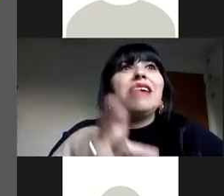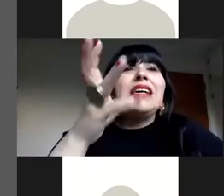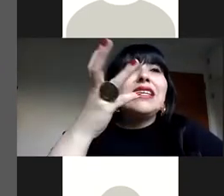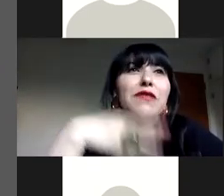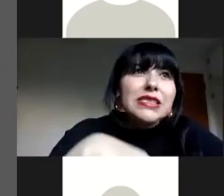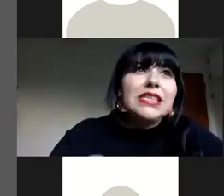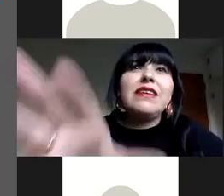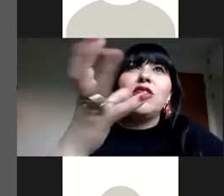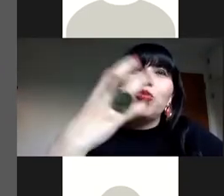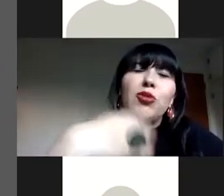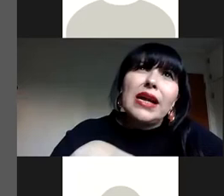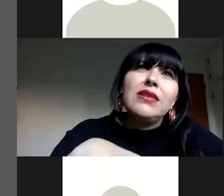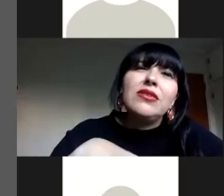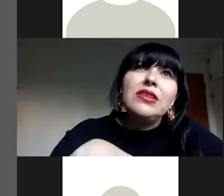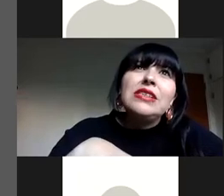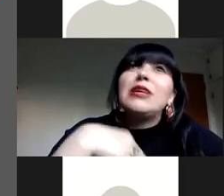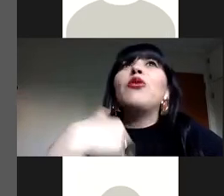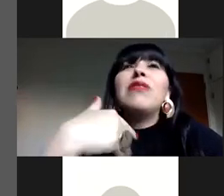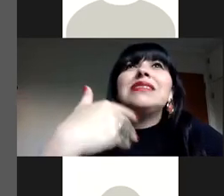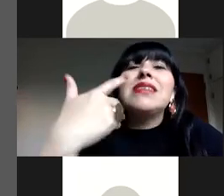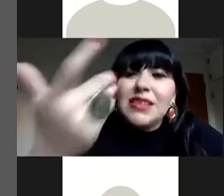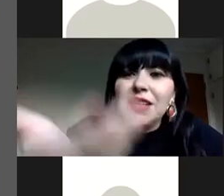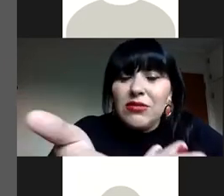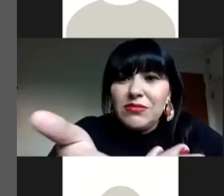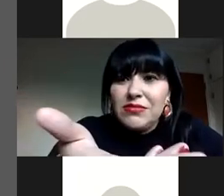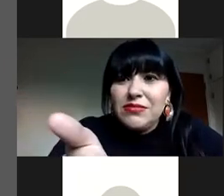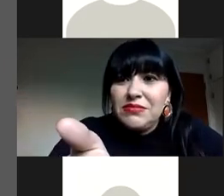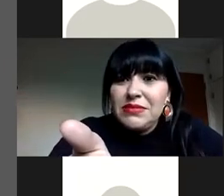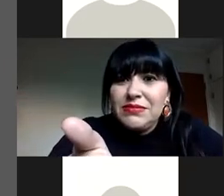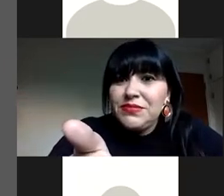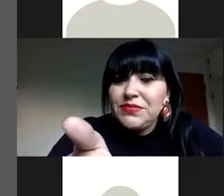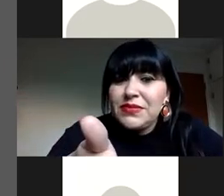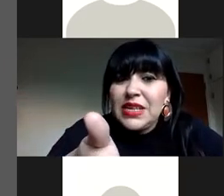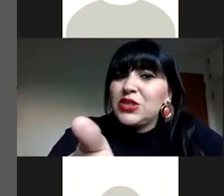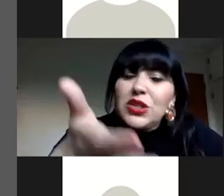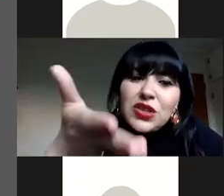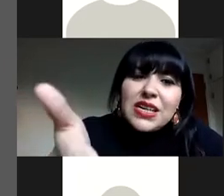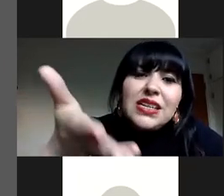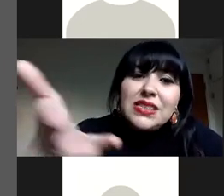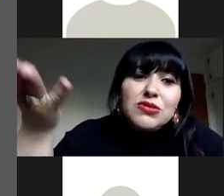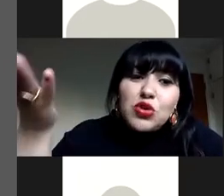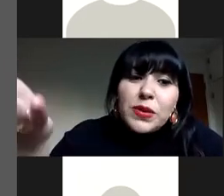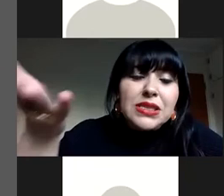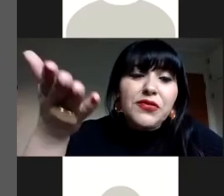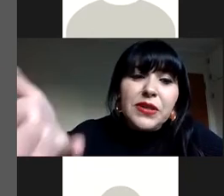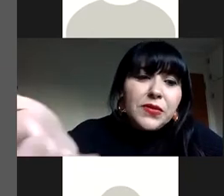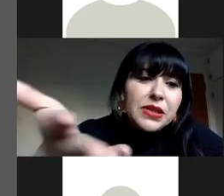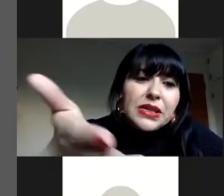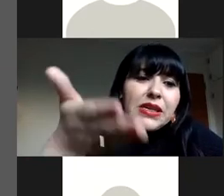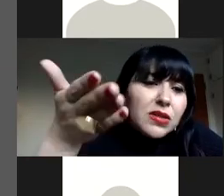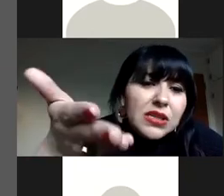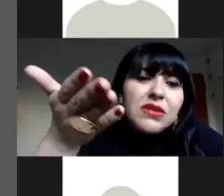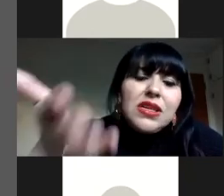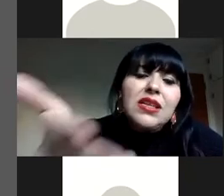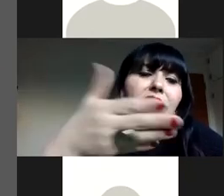cognitiva, reflexiva, de incorporarlo, tampoco le hace sentido. Entonces nos deja de ser un súper desafío.